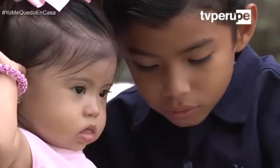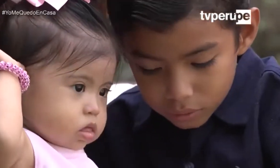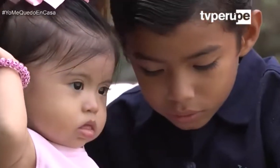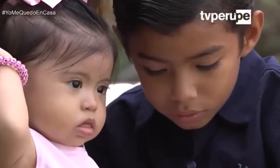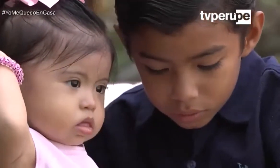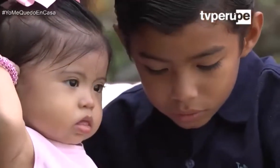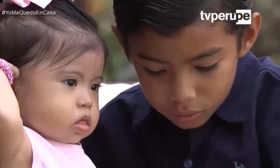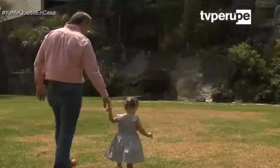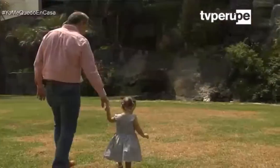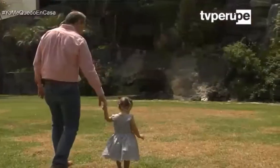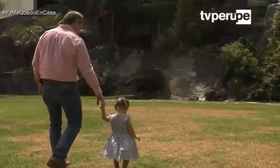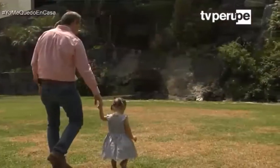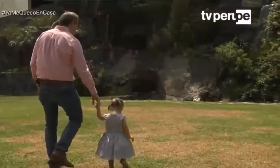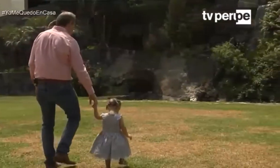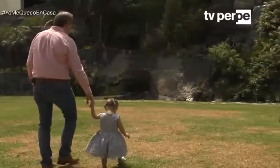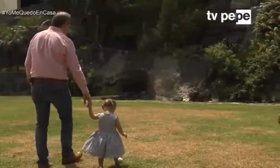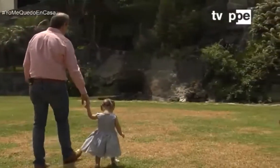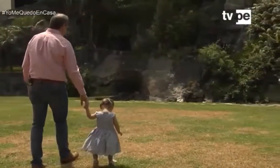¡Gracias!